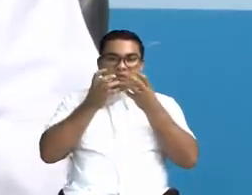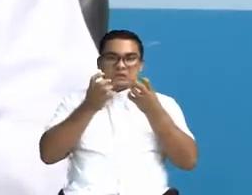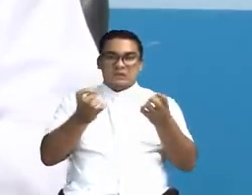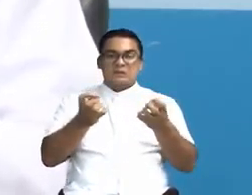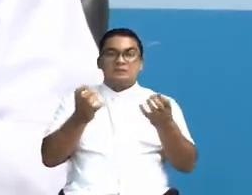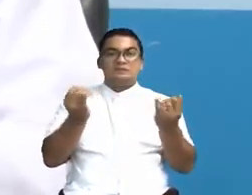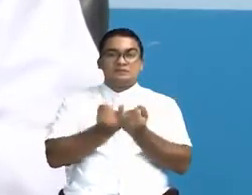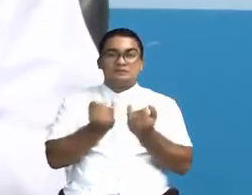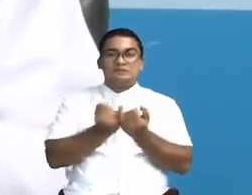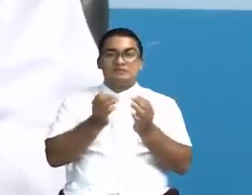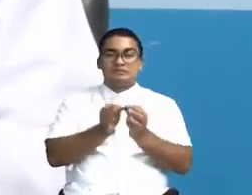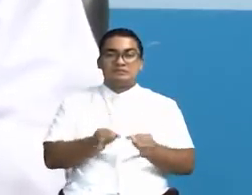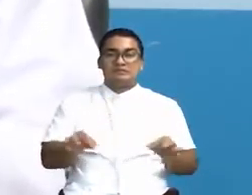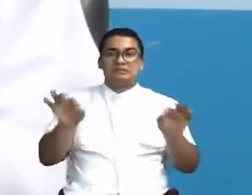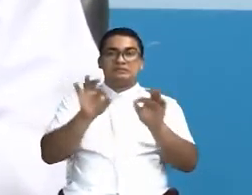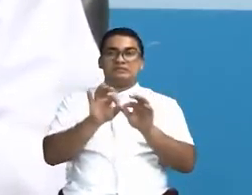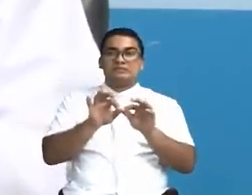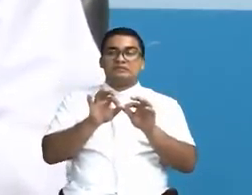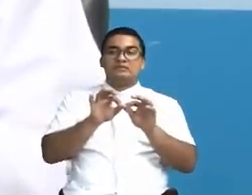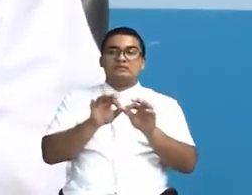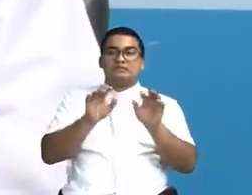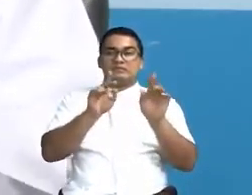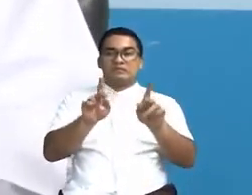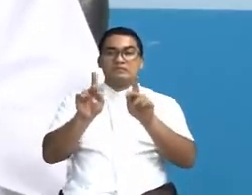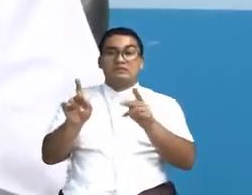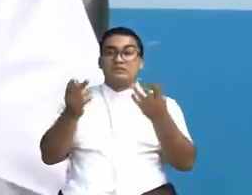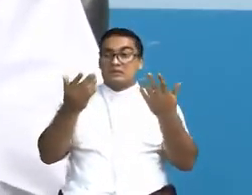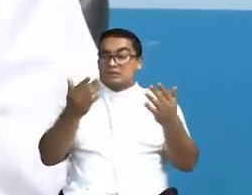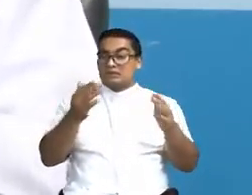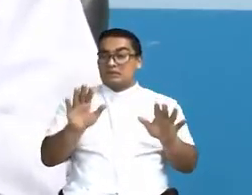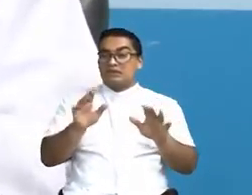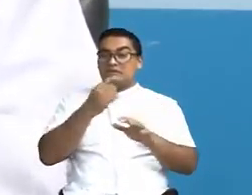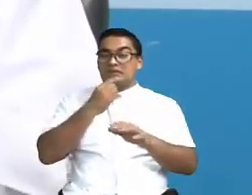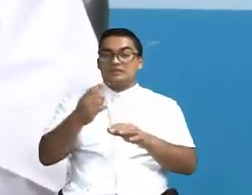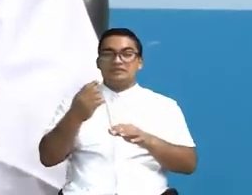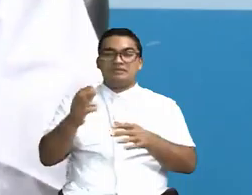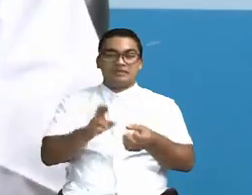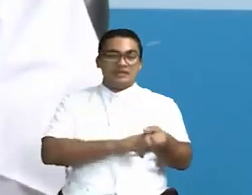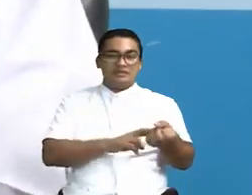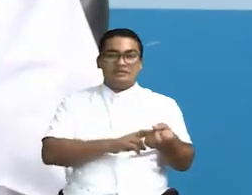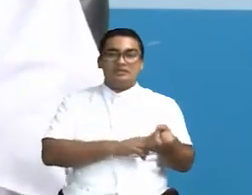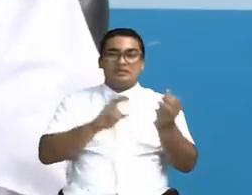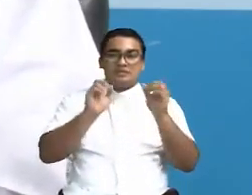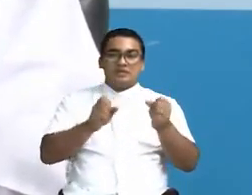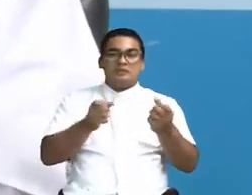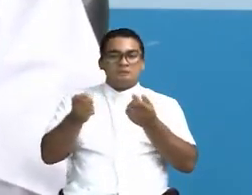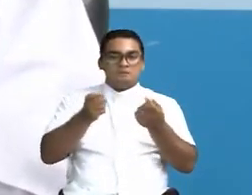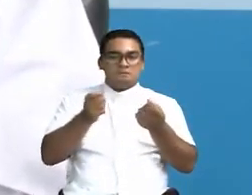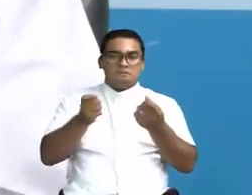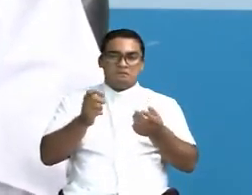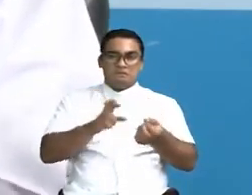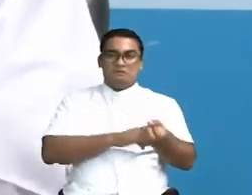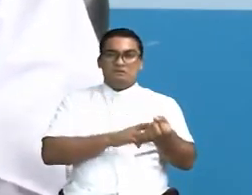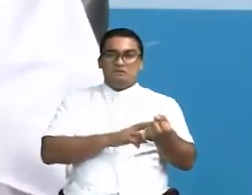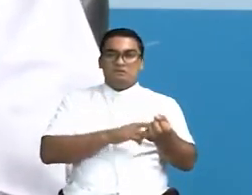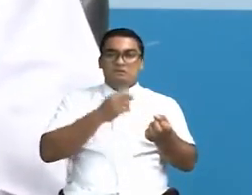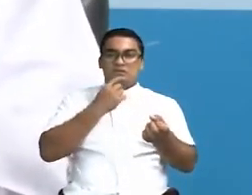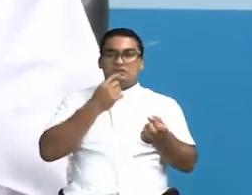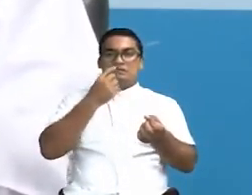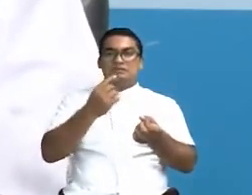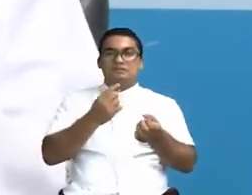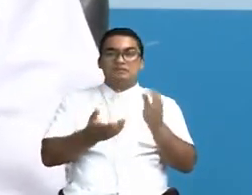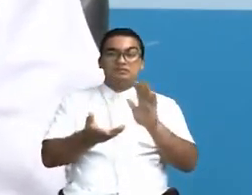mantenernos hidratados. En los pacientes ya crónicos, como los diabéticos, mantener el azúcar estable, que no esté ni baja ni